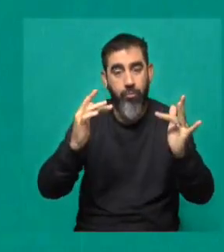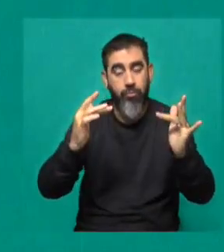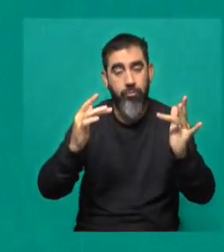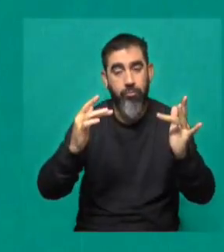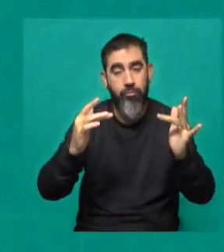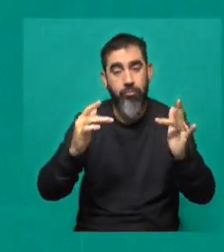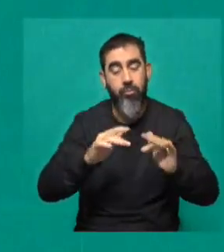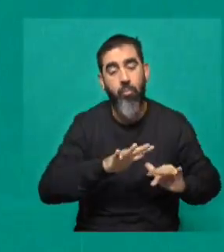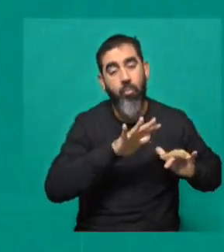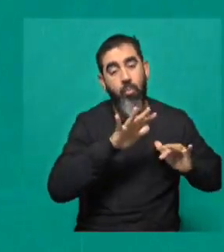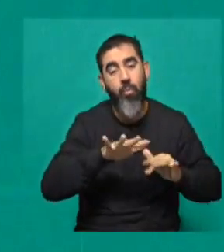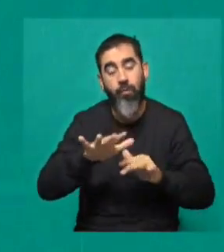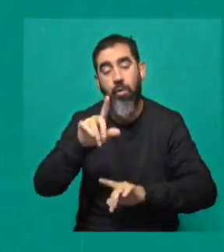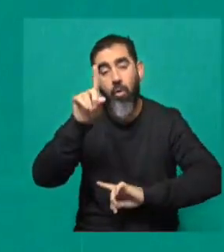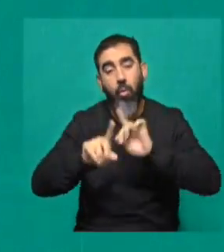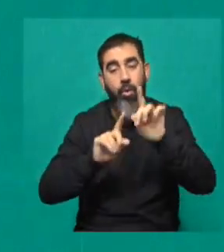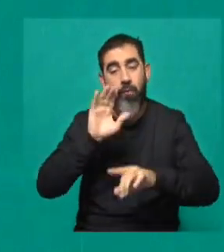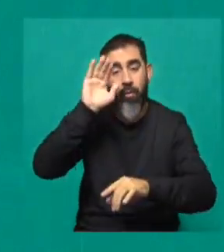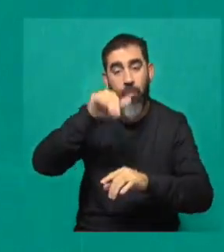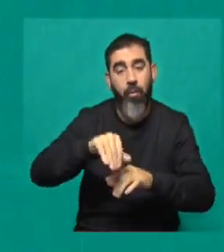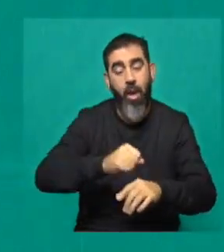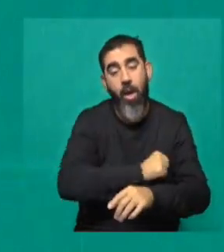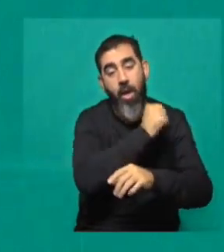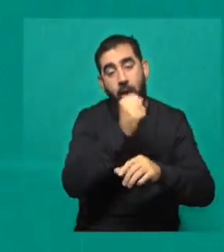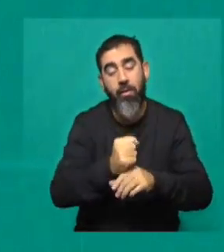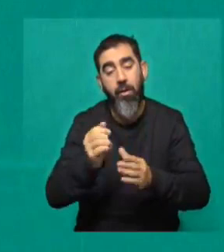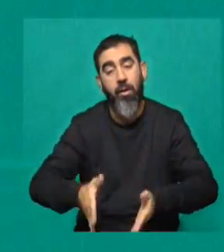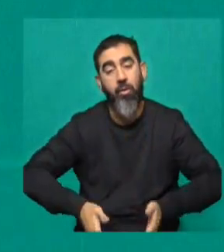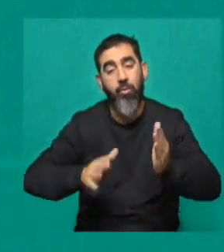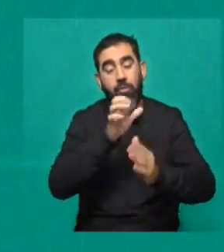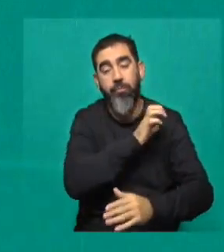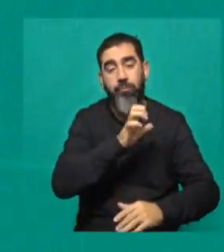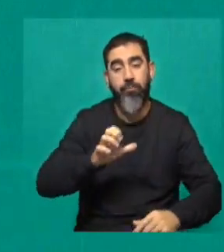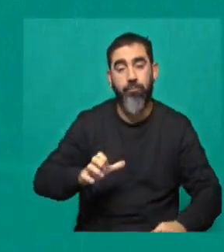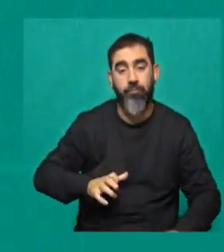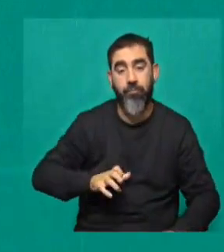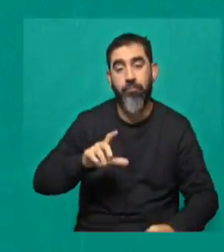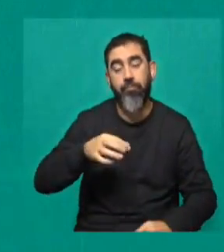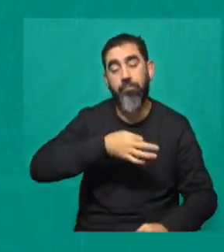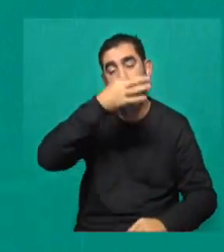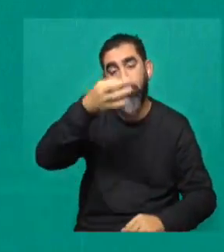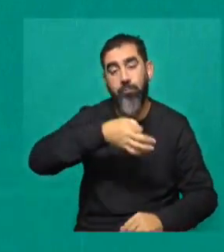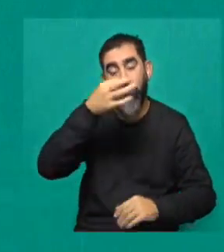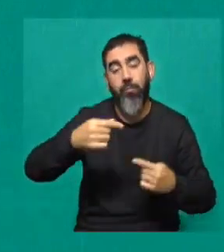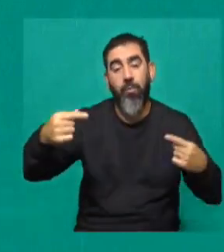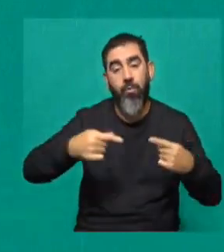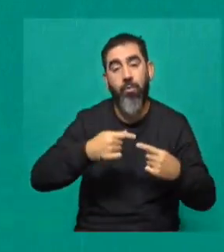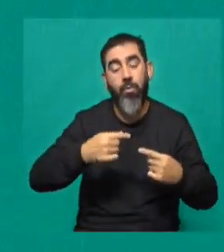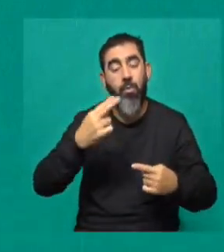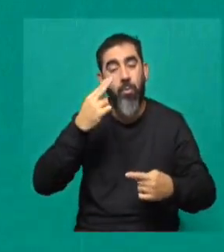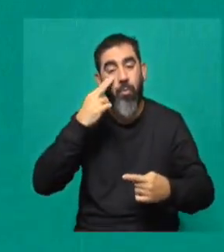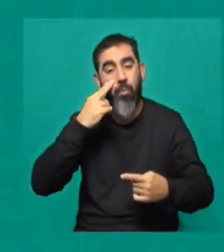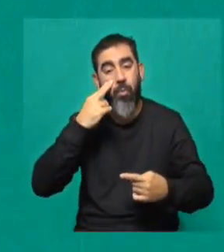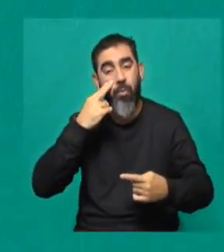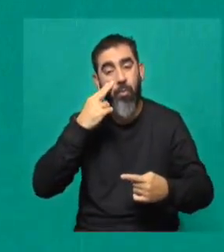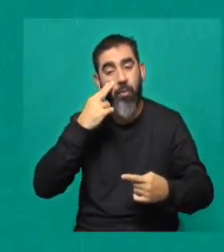se movilizó desde la universidad de la República hasta Torre ejecutiva así se pronunciaron contra las carencias a